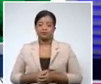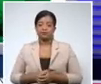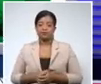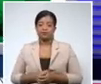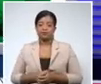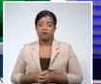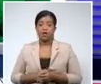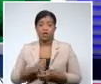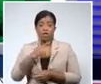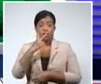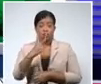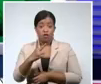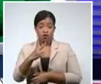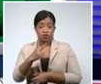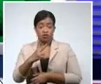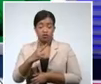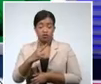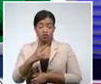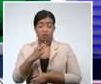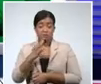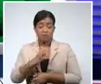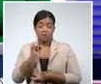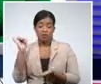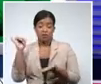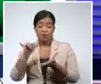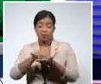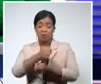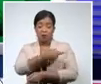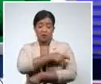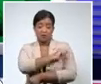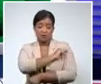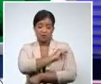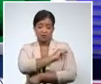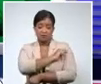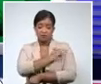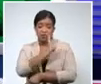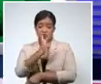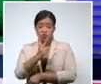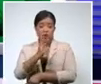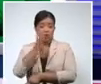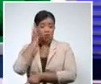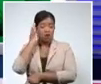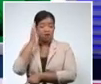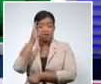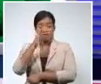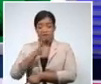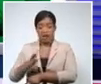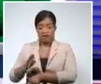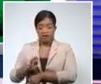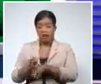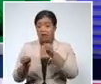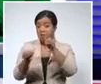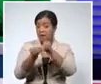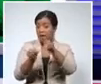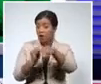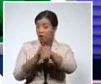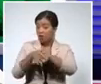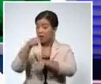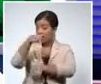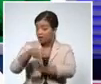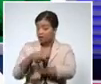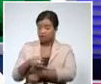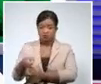Dos de Portugal procedentes de España, una francesa autóctona aquí del municipio Centro